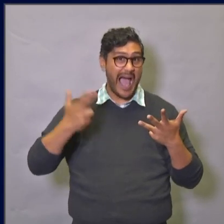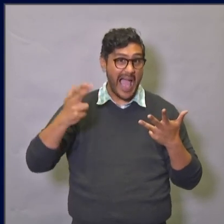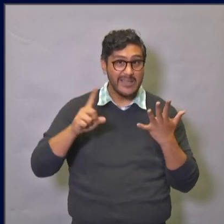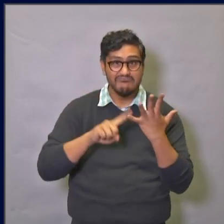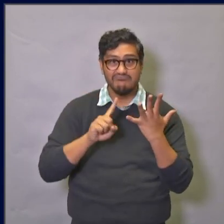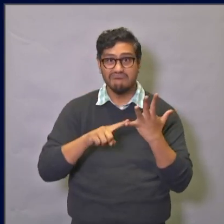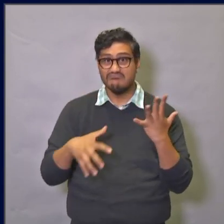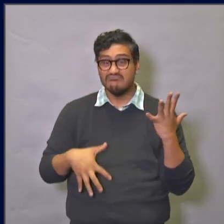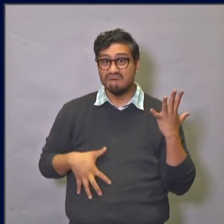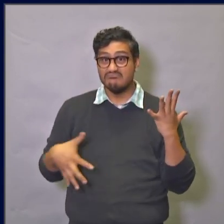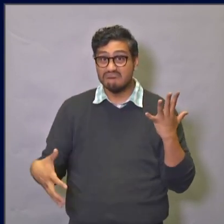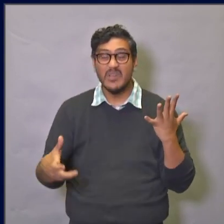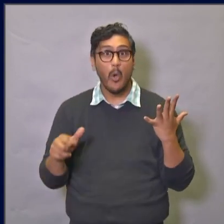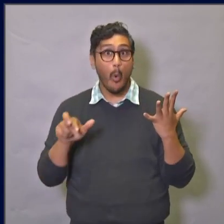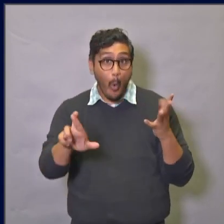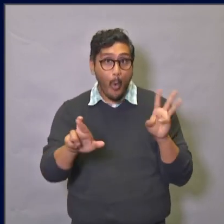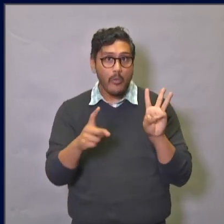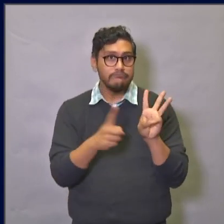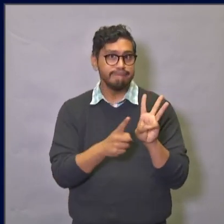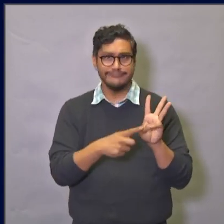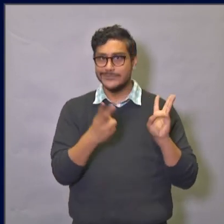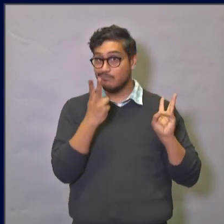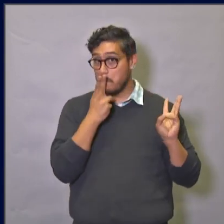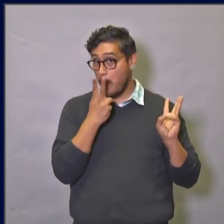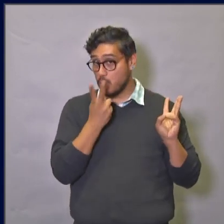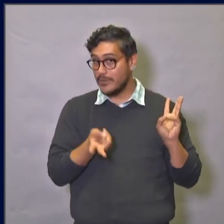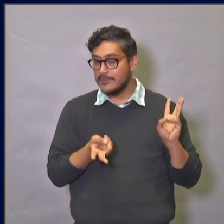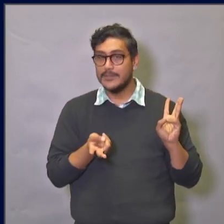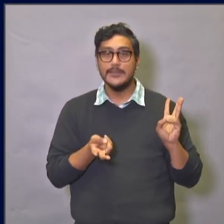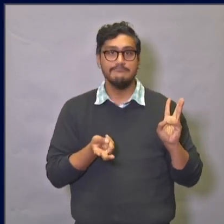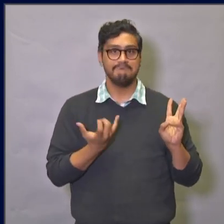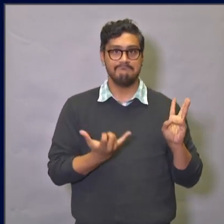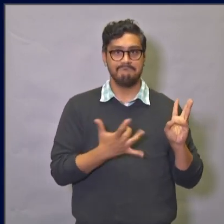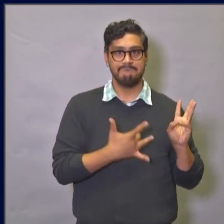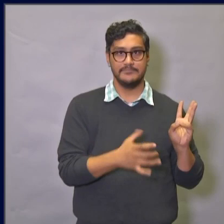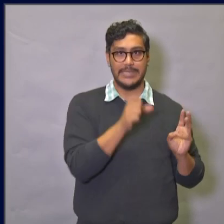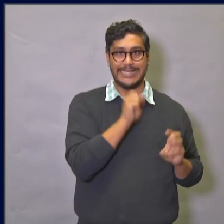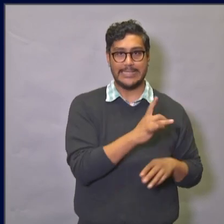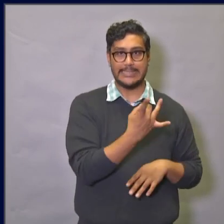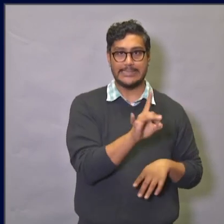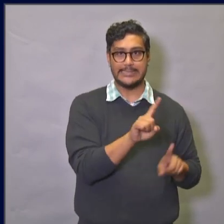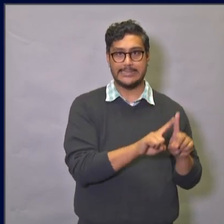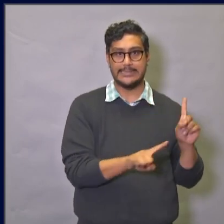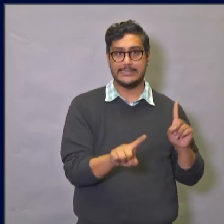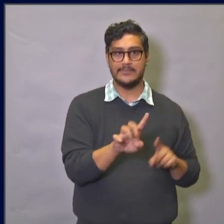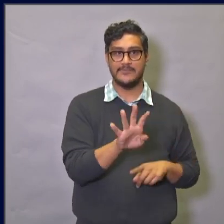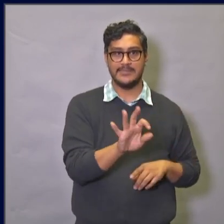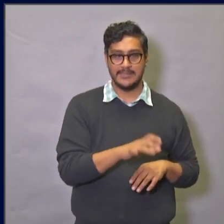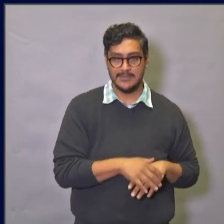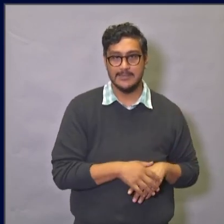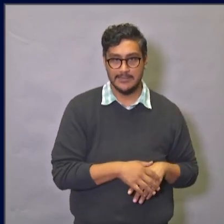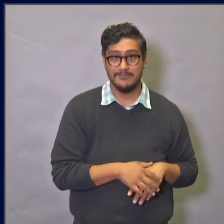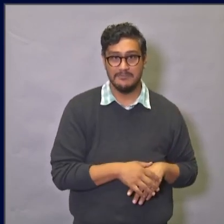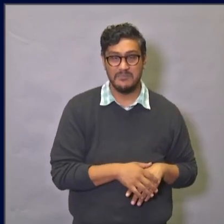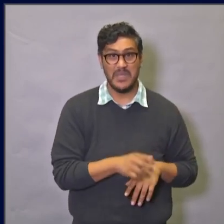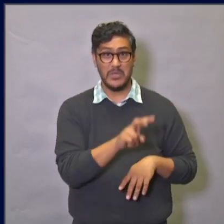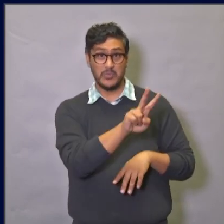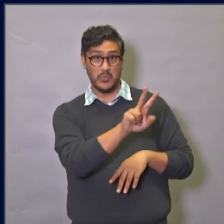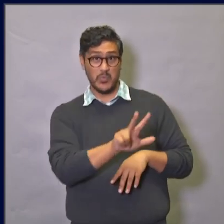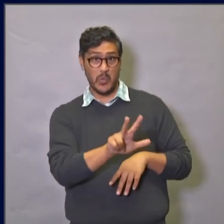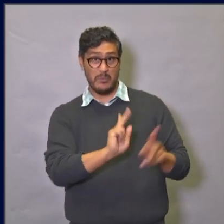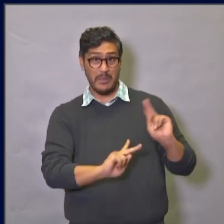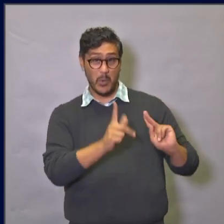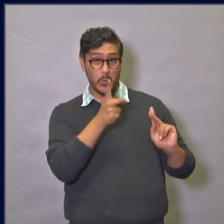son fumadores actuales, tienen entre 18 a 49 años. Casi 2/3 de los